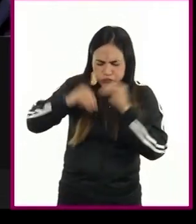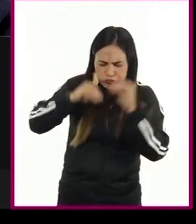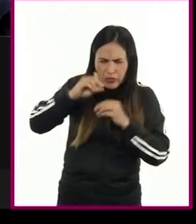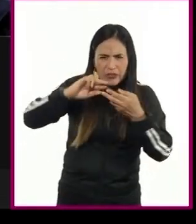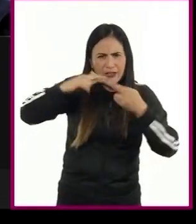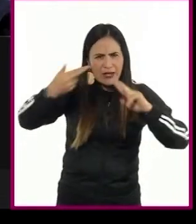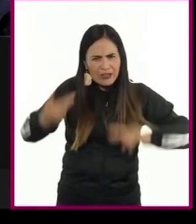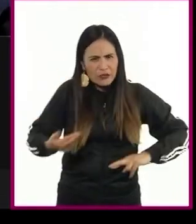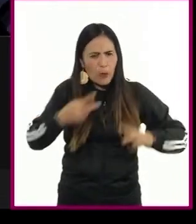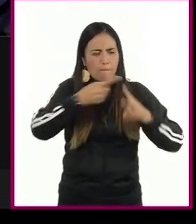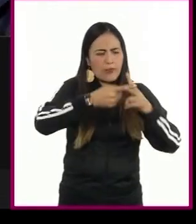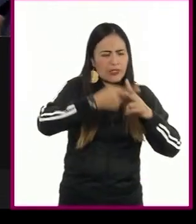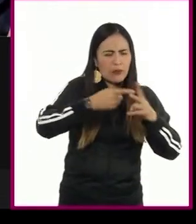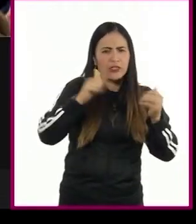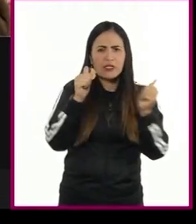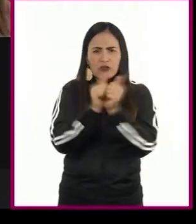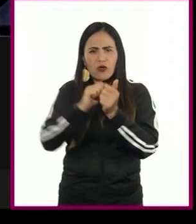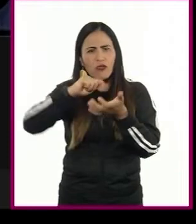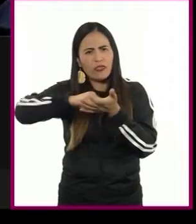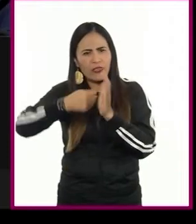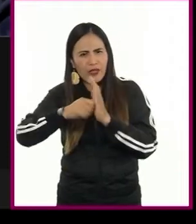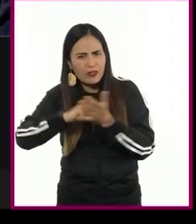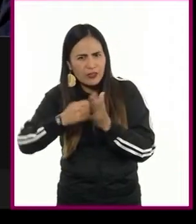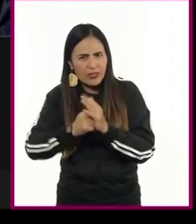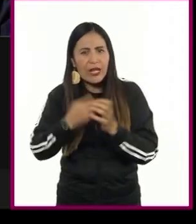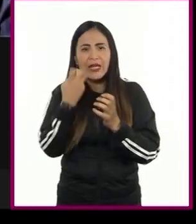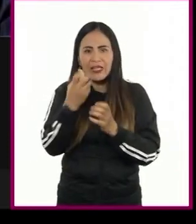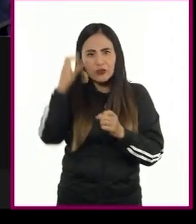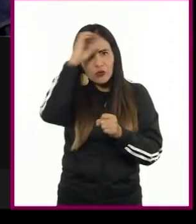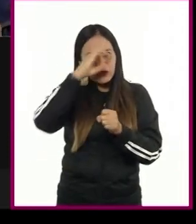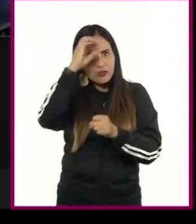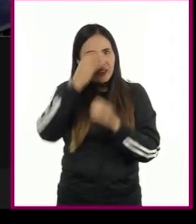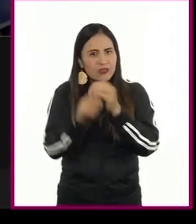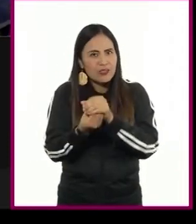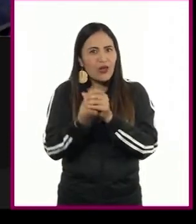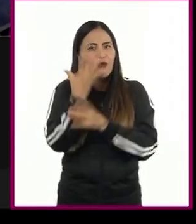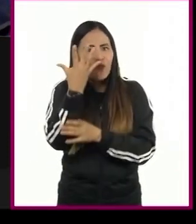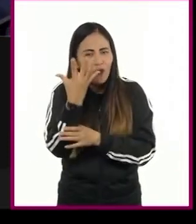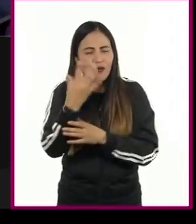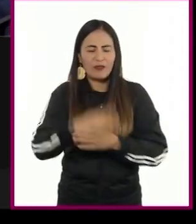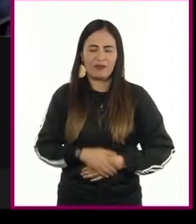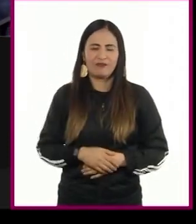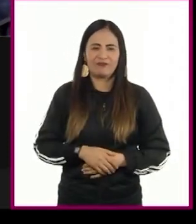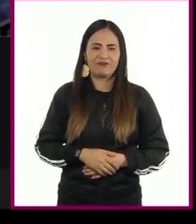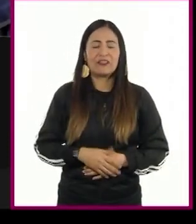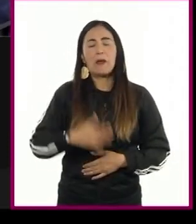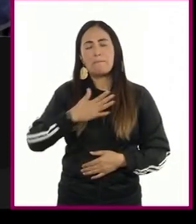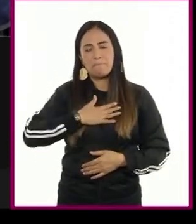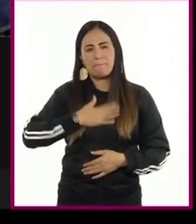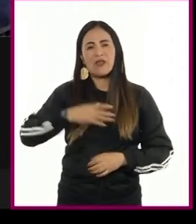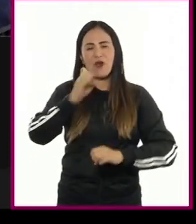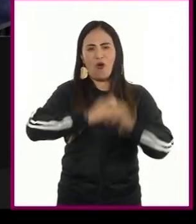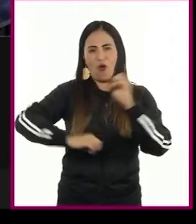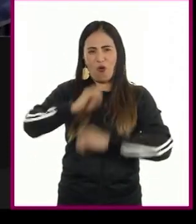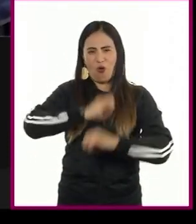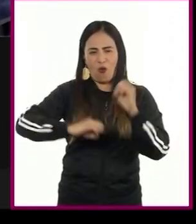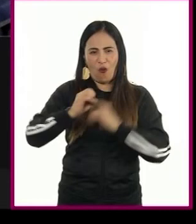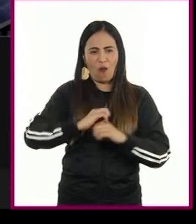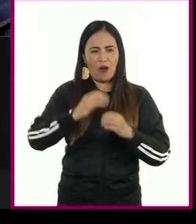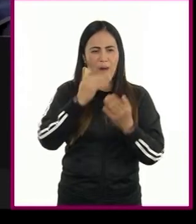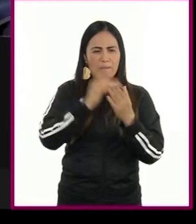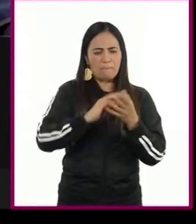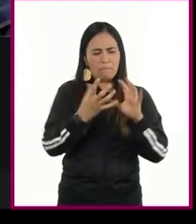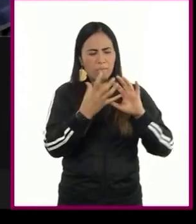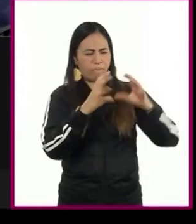matemáticas y técnica, abriendo paso a la nueva ciencia. Vigilé la impresión de mi obra de la Divina Proporzione